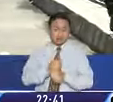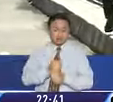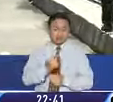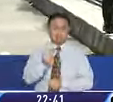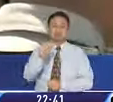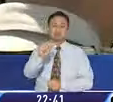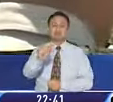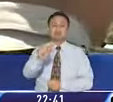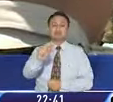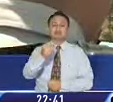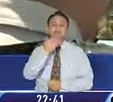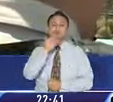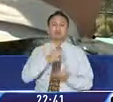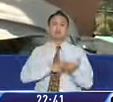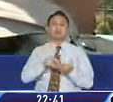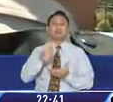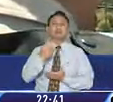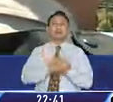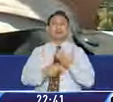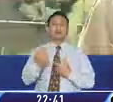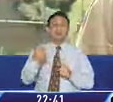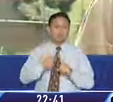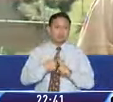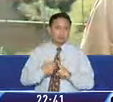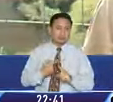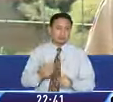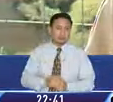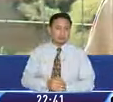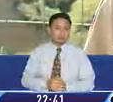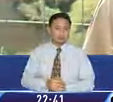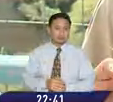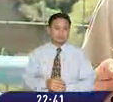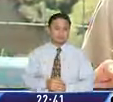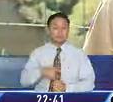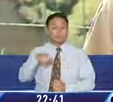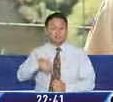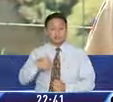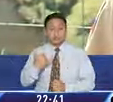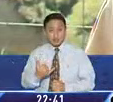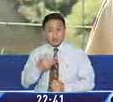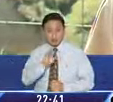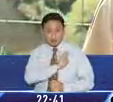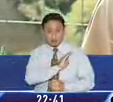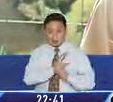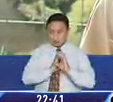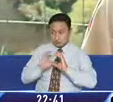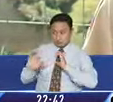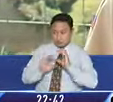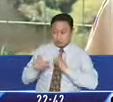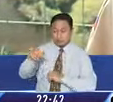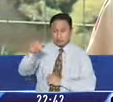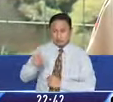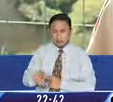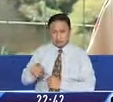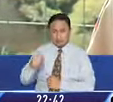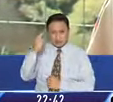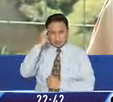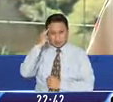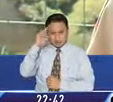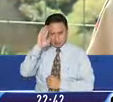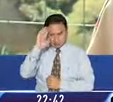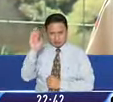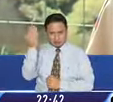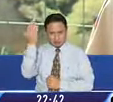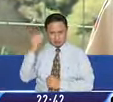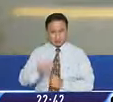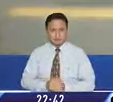para pasar la mensualidad a sus dos hijos. Mediante técnicas de verbalización se hizo que esa persona desista de lo que intentaba realizar, que es